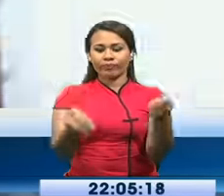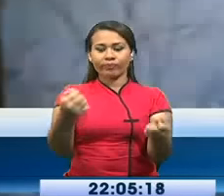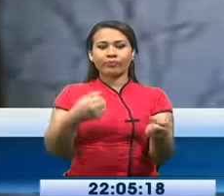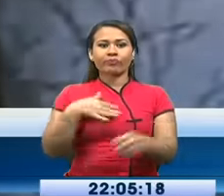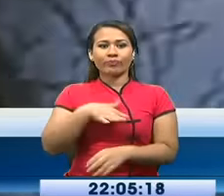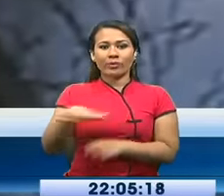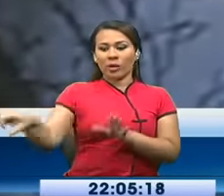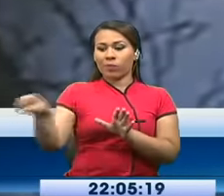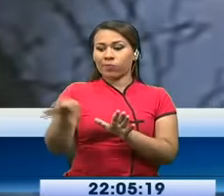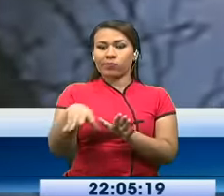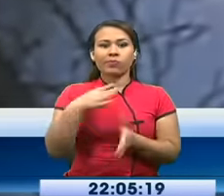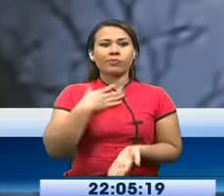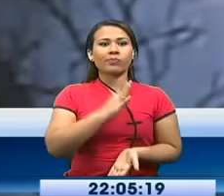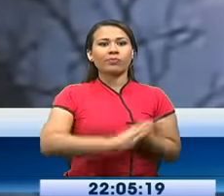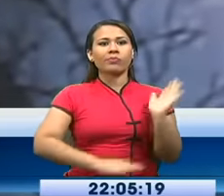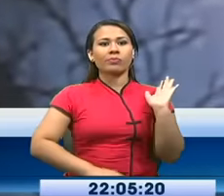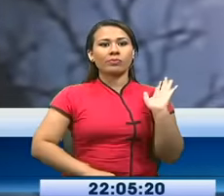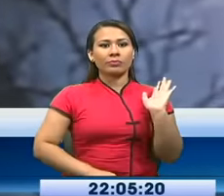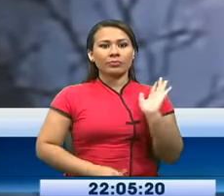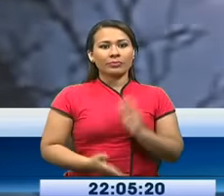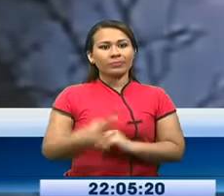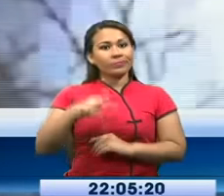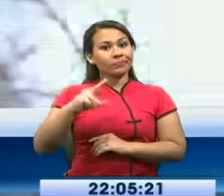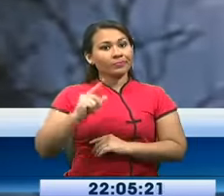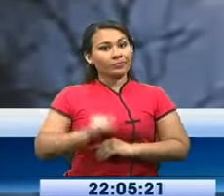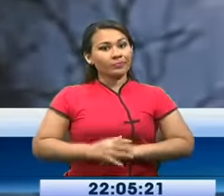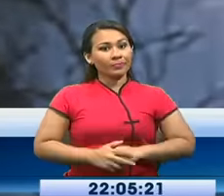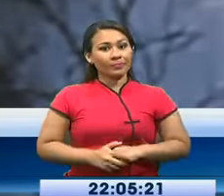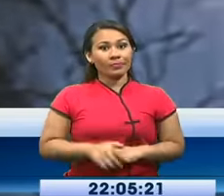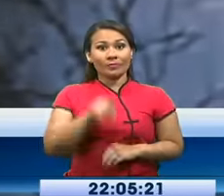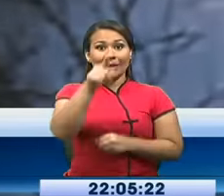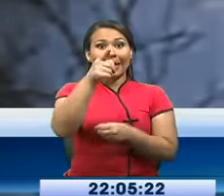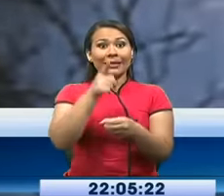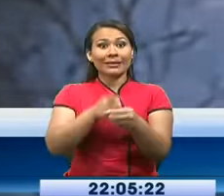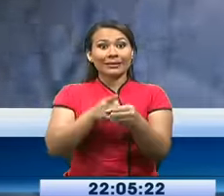En Quito informó Iván Castillo.